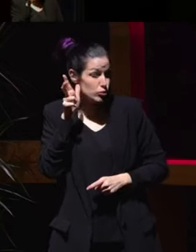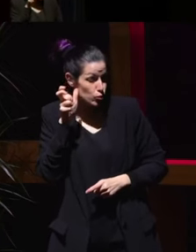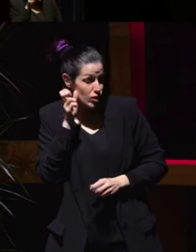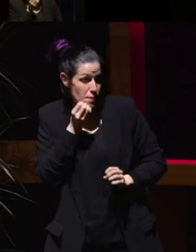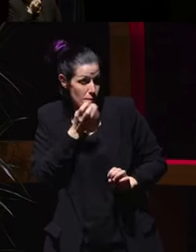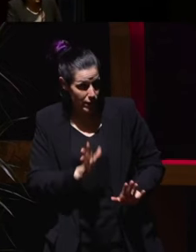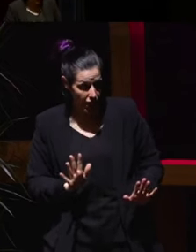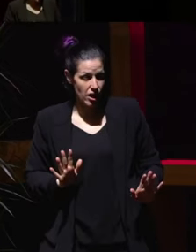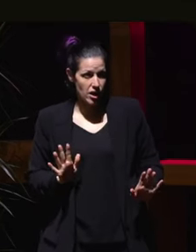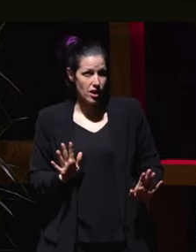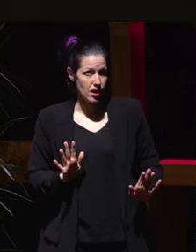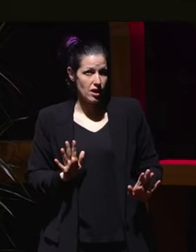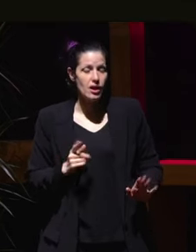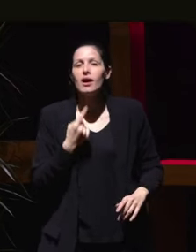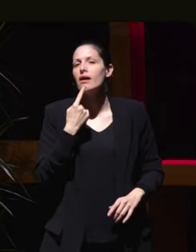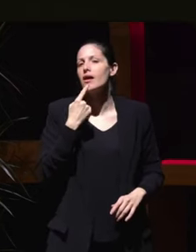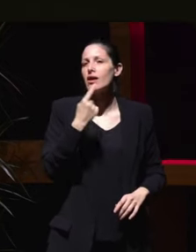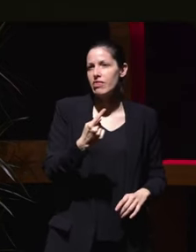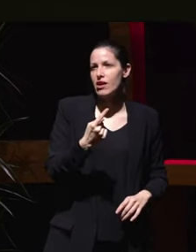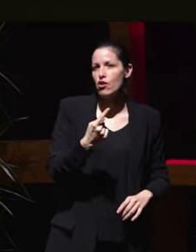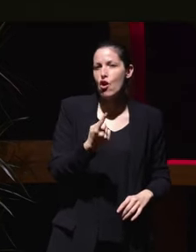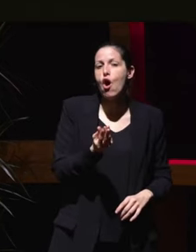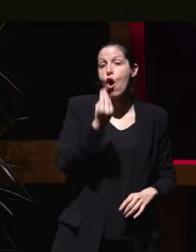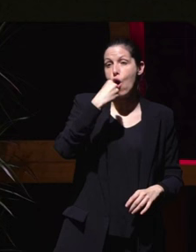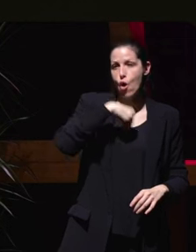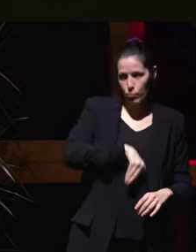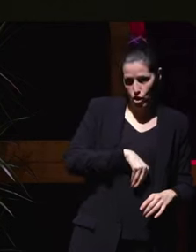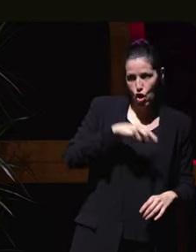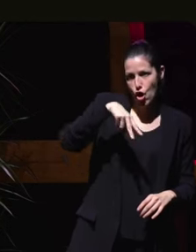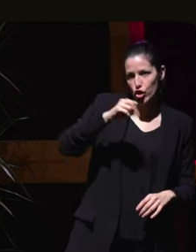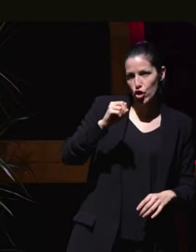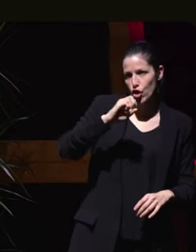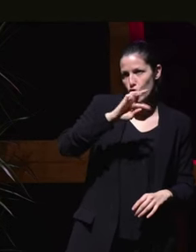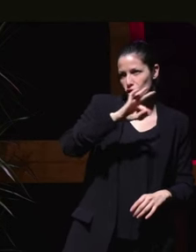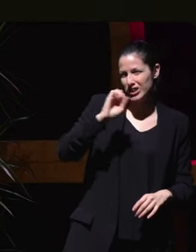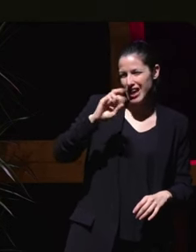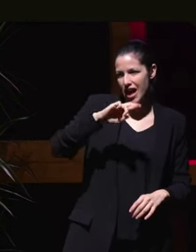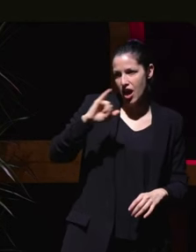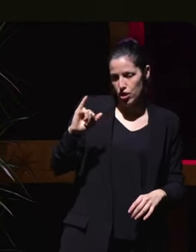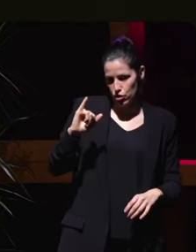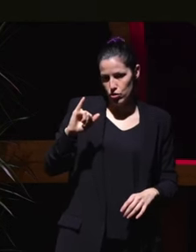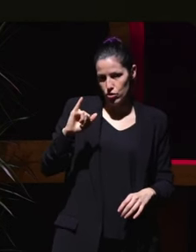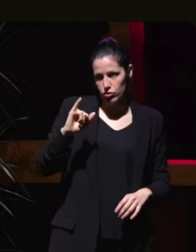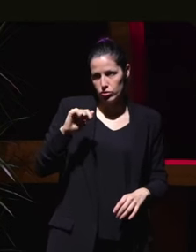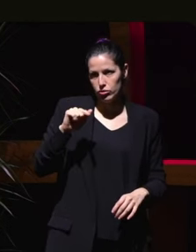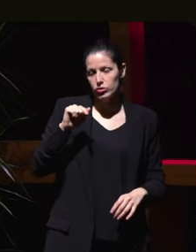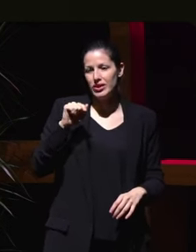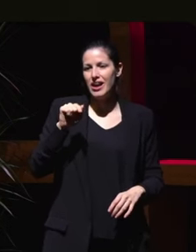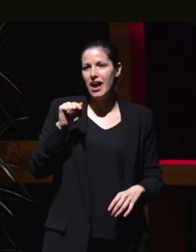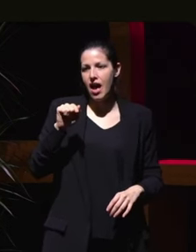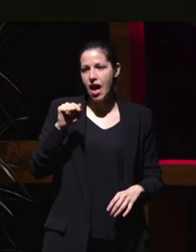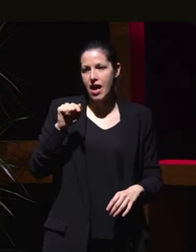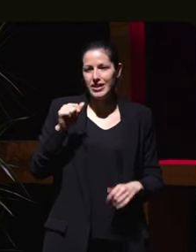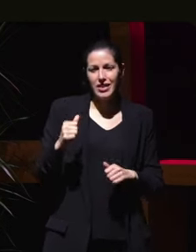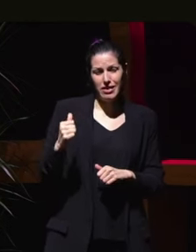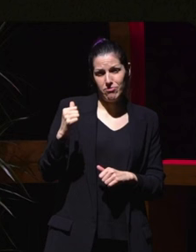se escoitou ben, pero cando dixen se la comió notario, bueno, unha expresión de fútbol, foi unha tragada en toda regla, por detrás